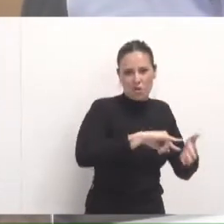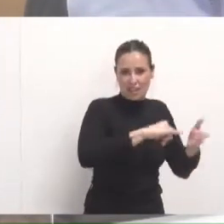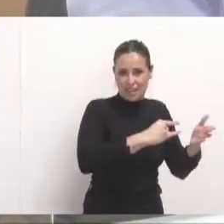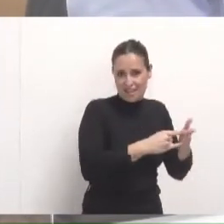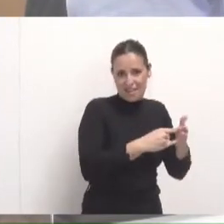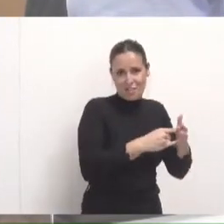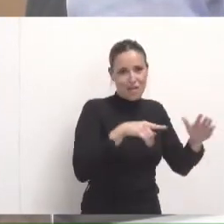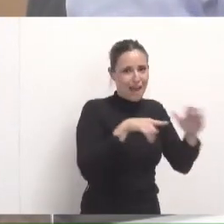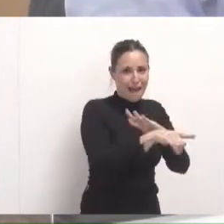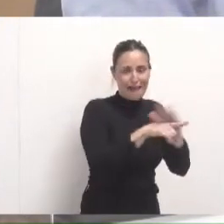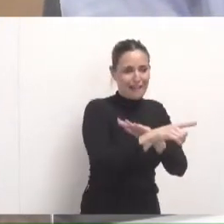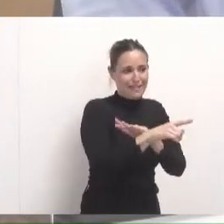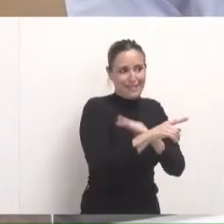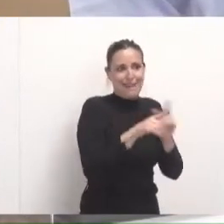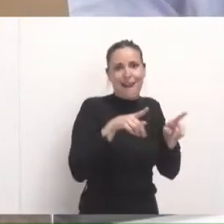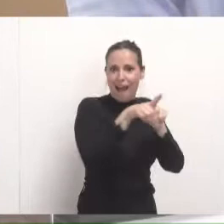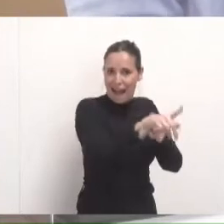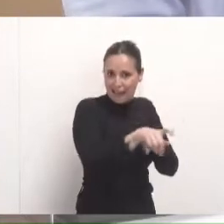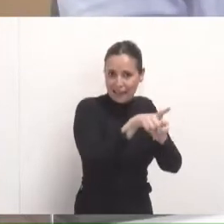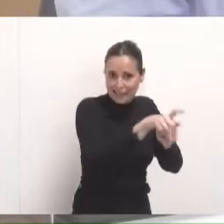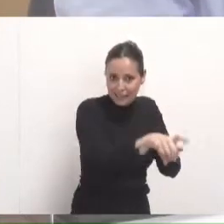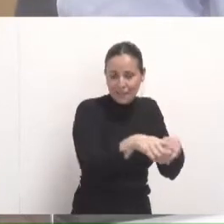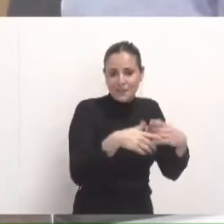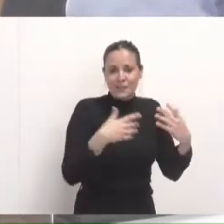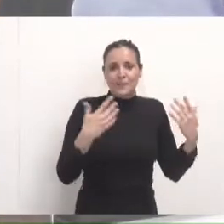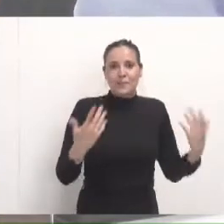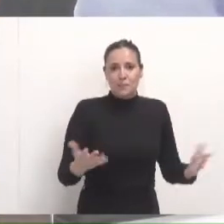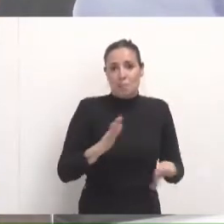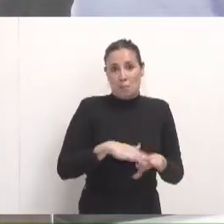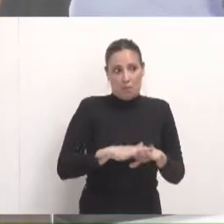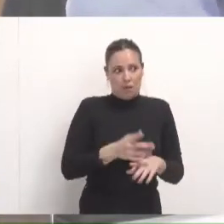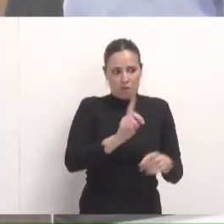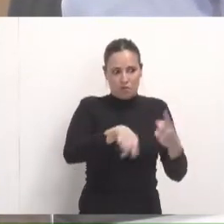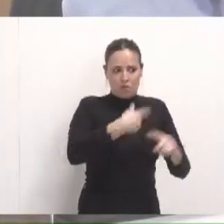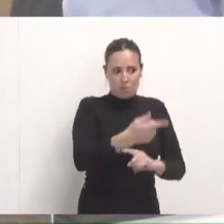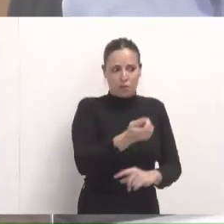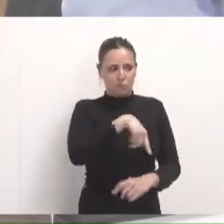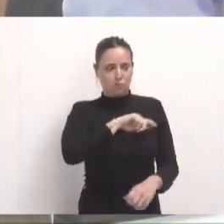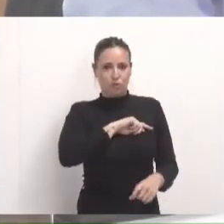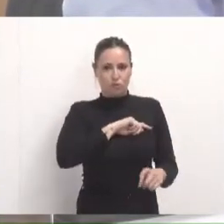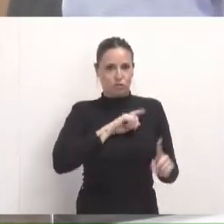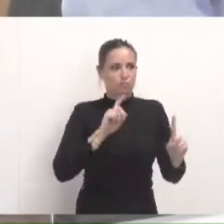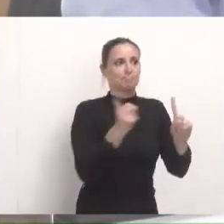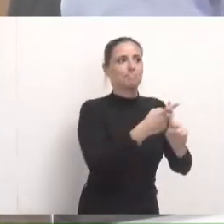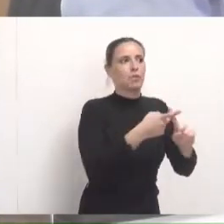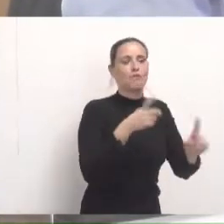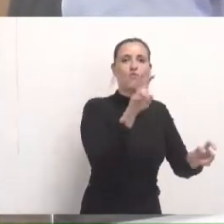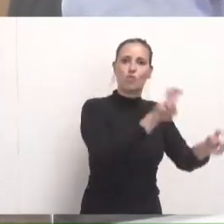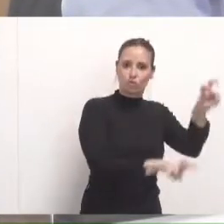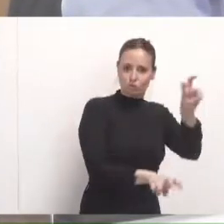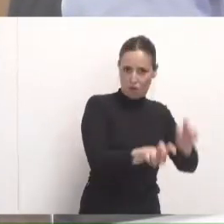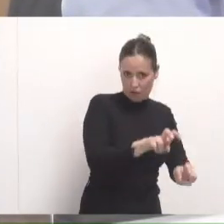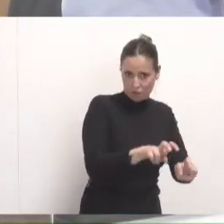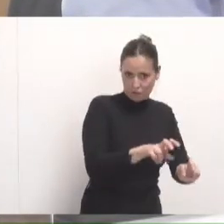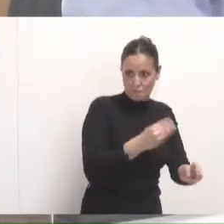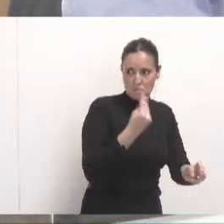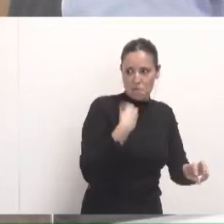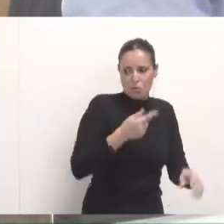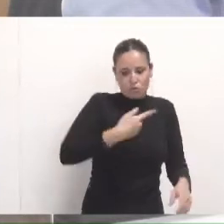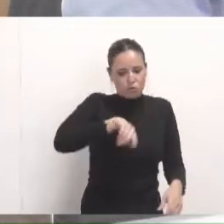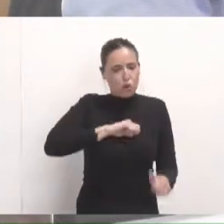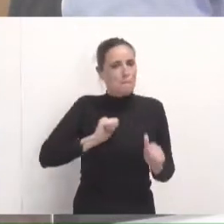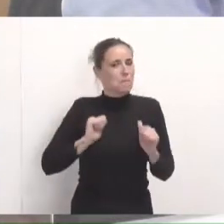agraria, para actuar en consecuencia. O sea, hemos ido dando los primeros pasos, los pasos que se pueden